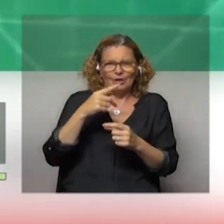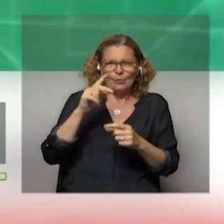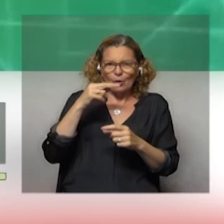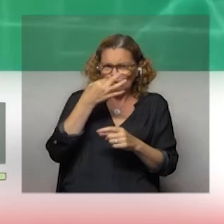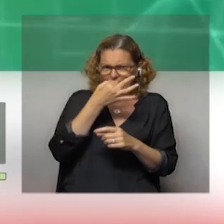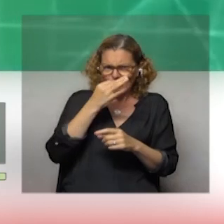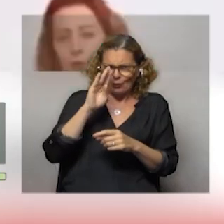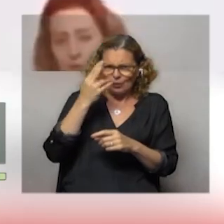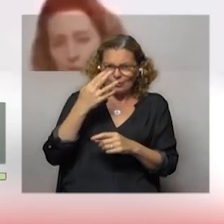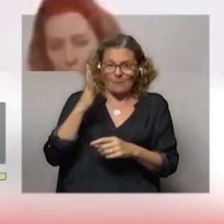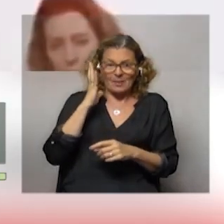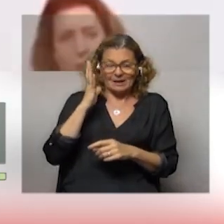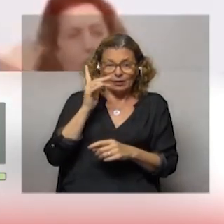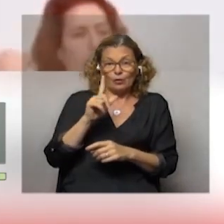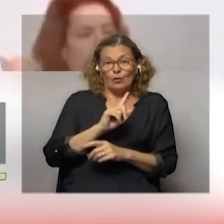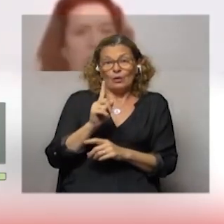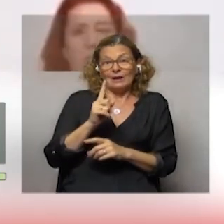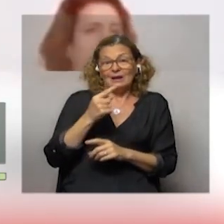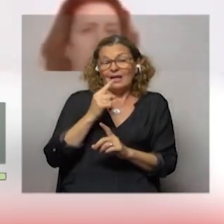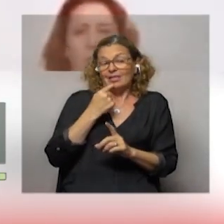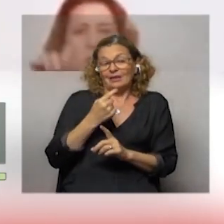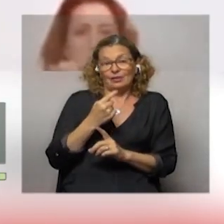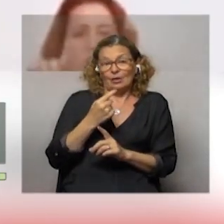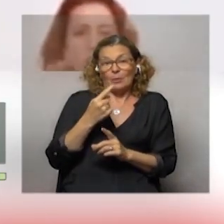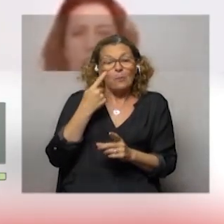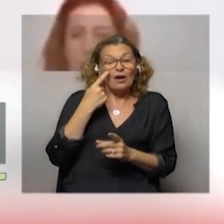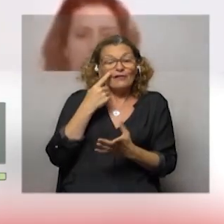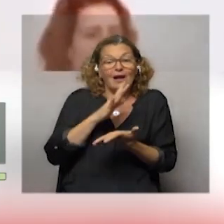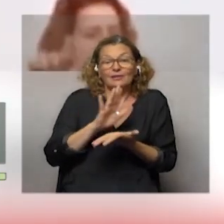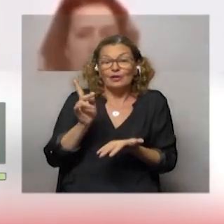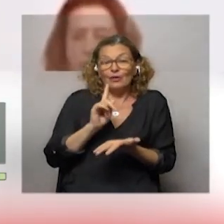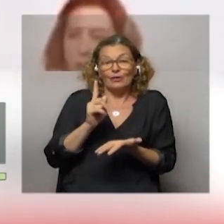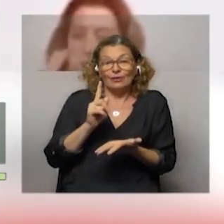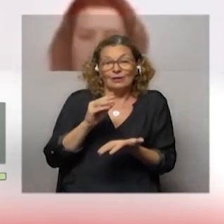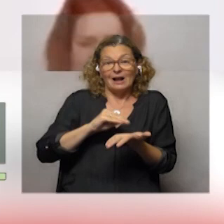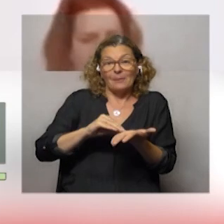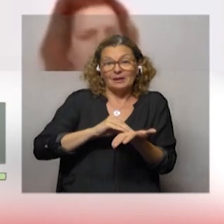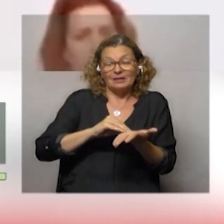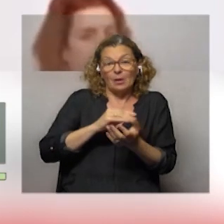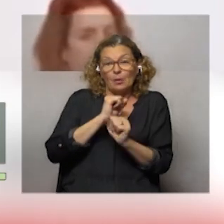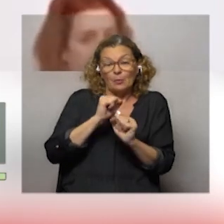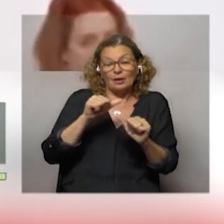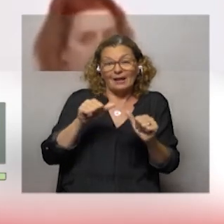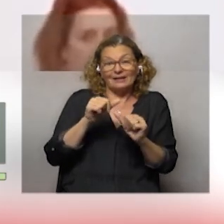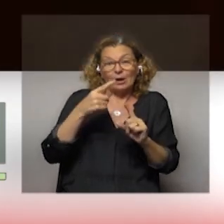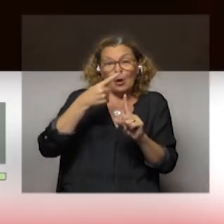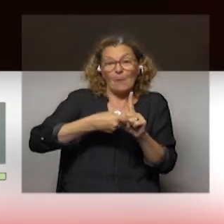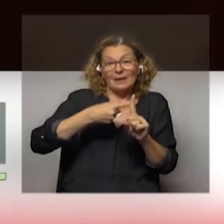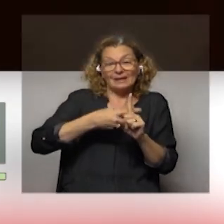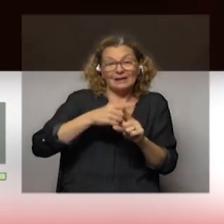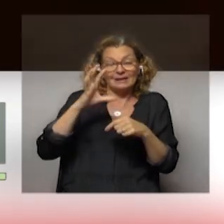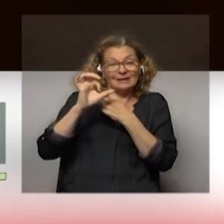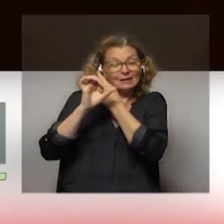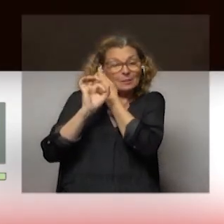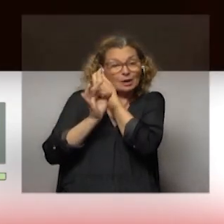uruguayo muy peligroso y Pesado no era la noticia ni las pruebas que tenía la administración para poder actuar en los meses de septiembre